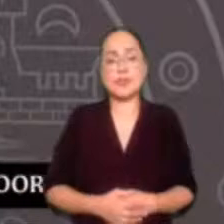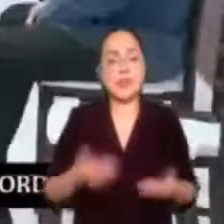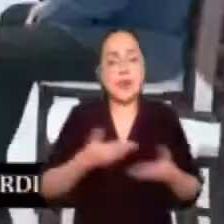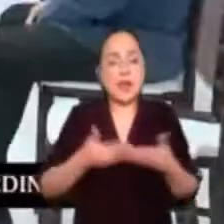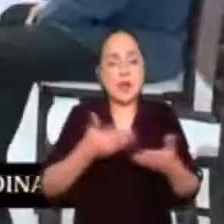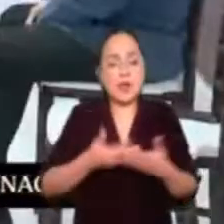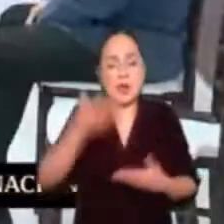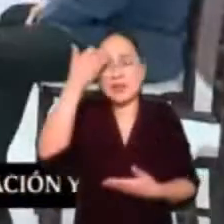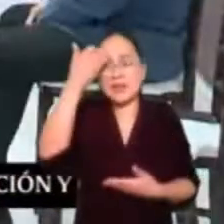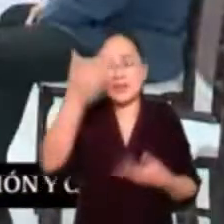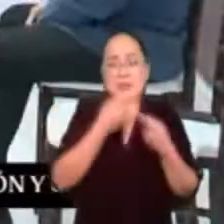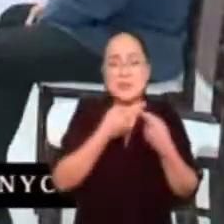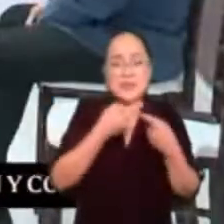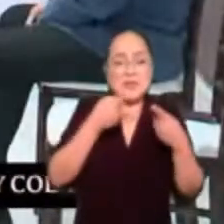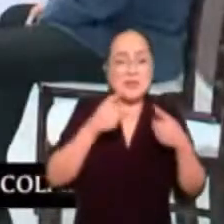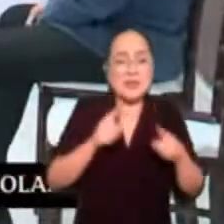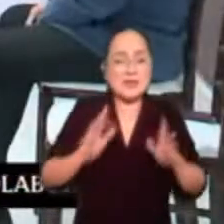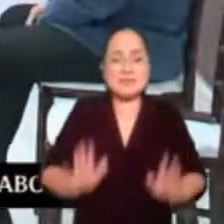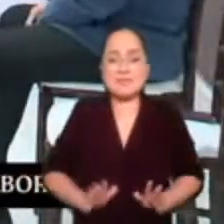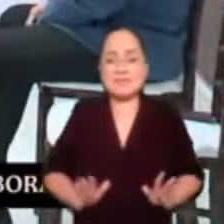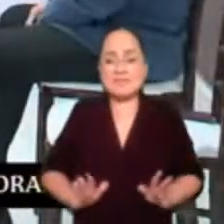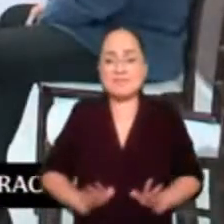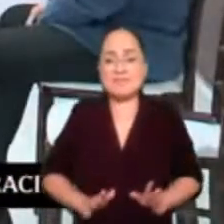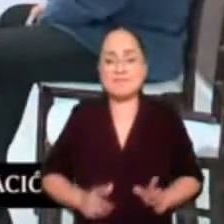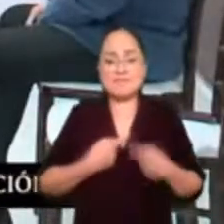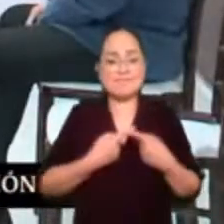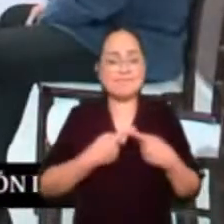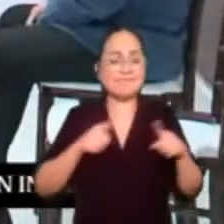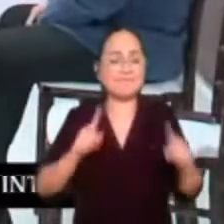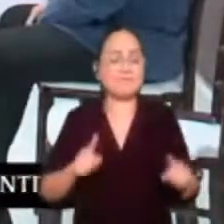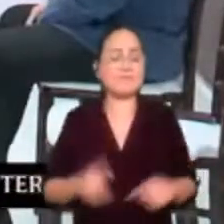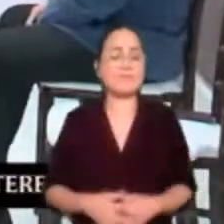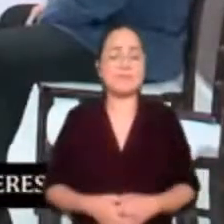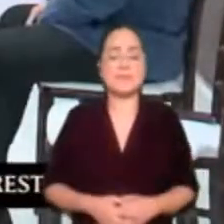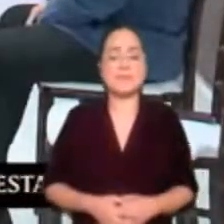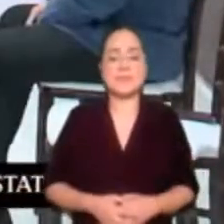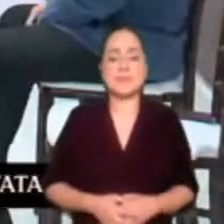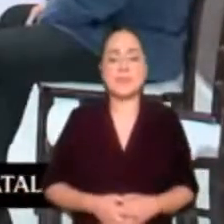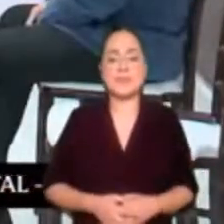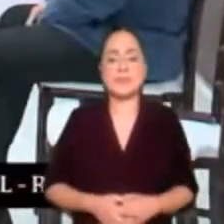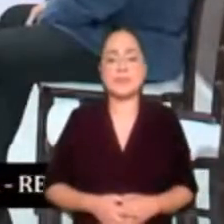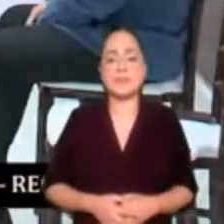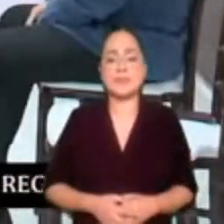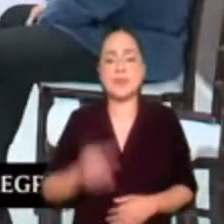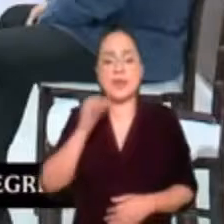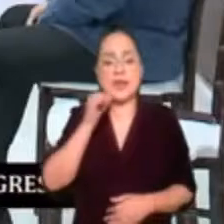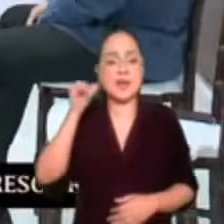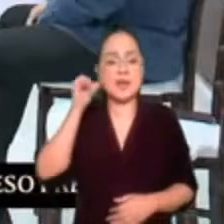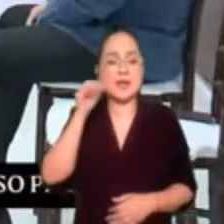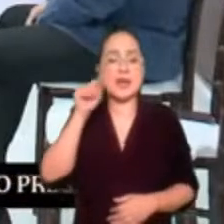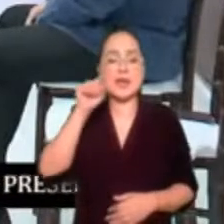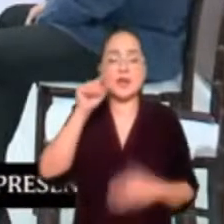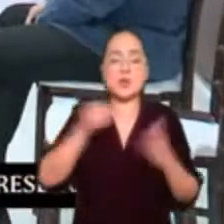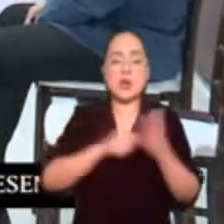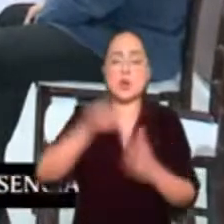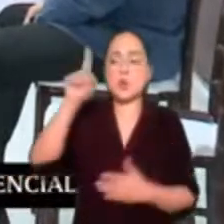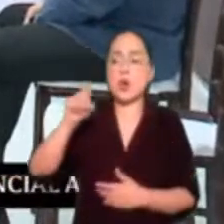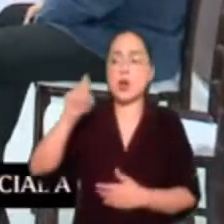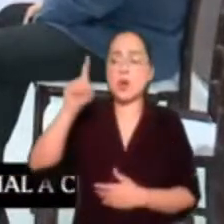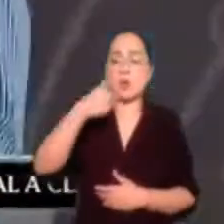Signo de los tiempos. O sea, ¿para qué? Alguien dijo, ayer que tuve una reunión en Guamúchil, alguien dijo, pues nosotros